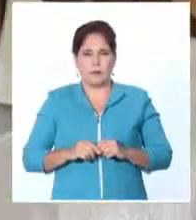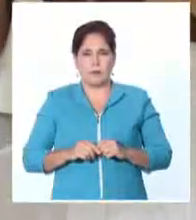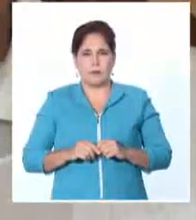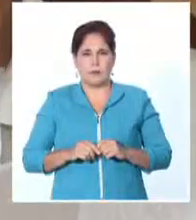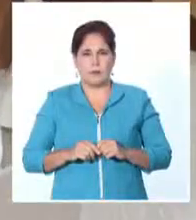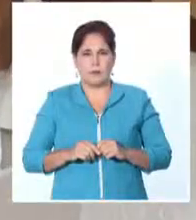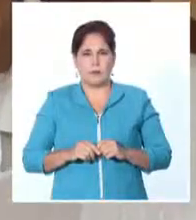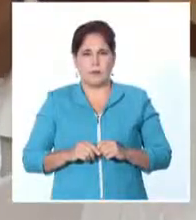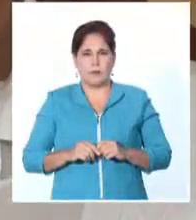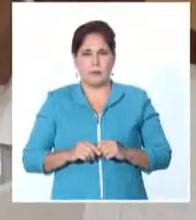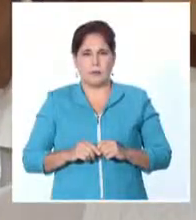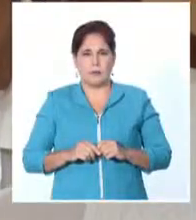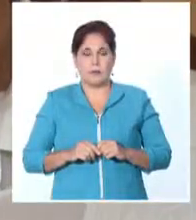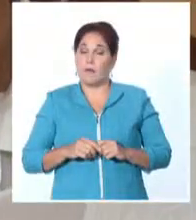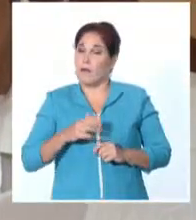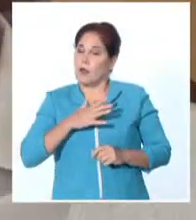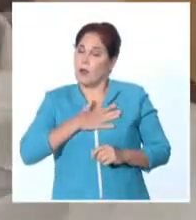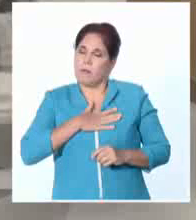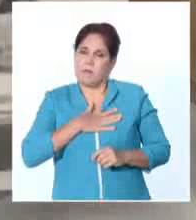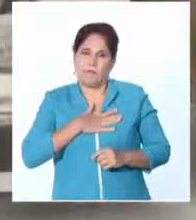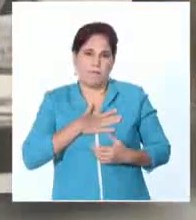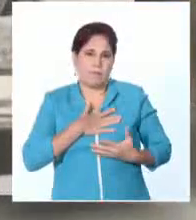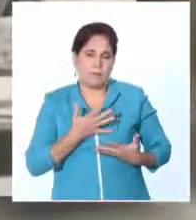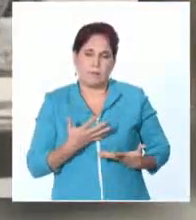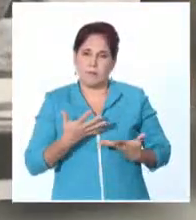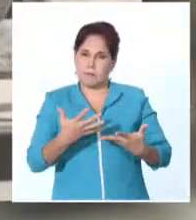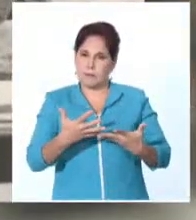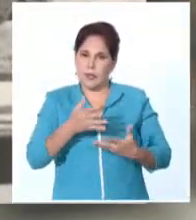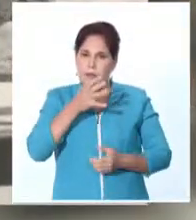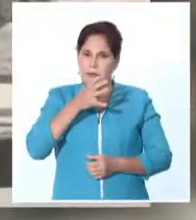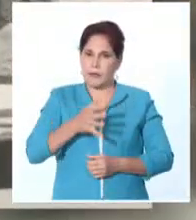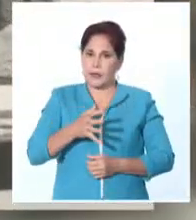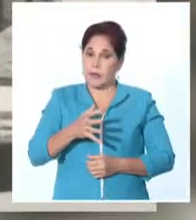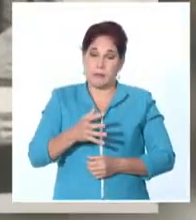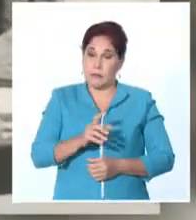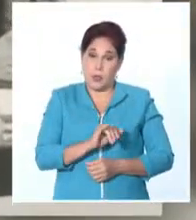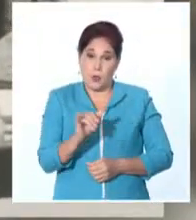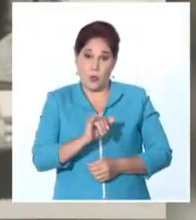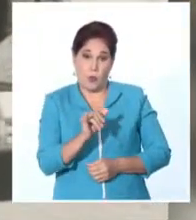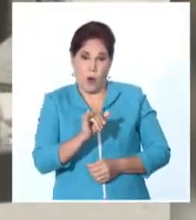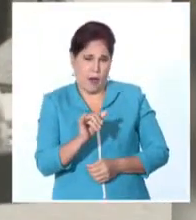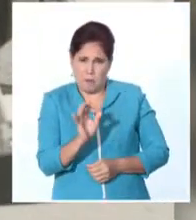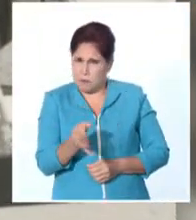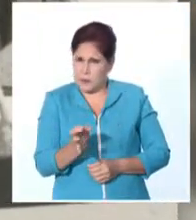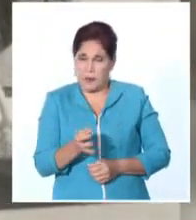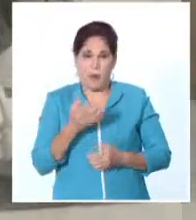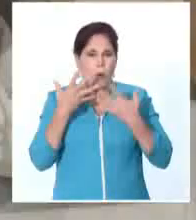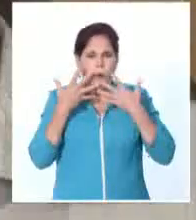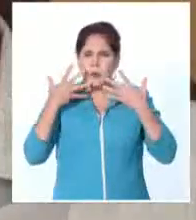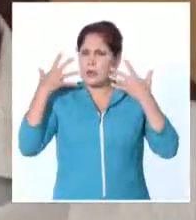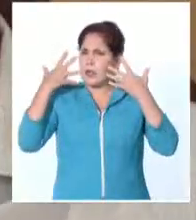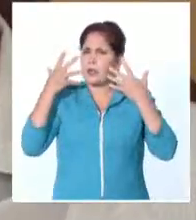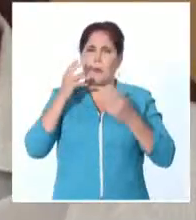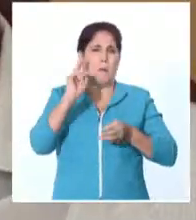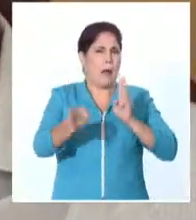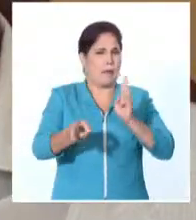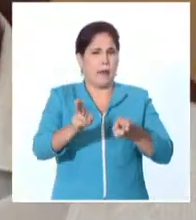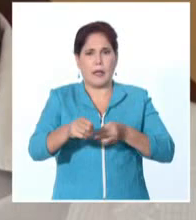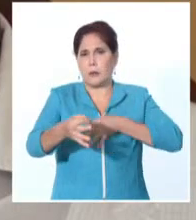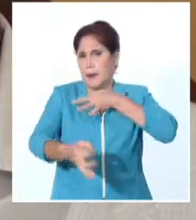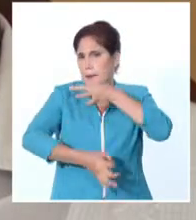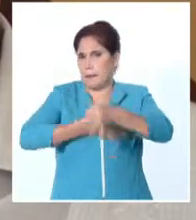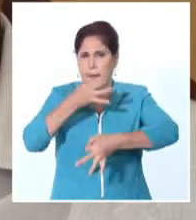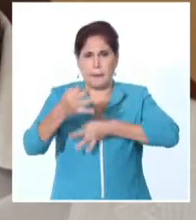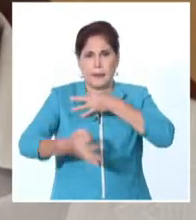Yo sueño muchas veces con Fidel. Lo veo igual, comportándose igual, alegre, contento, orientando, explicando.